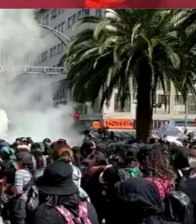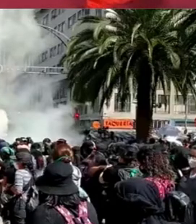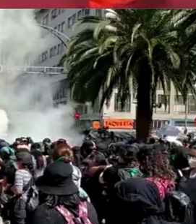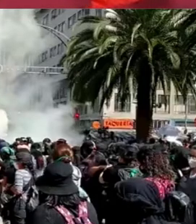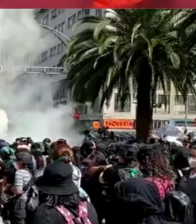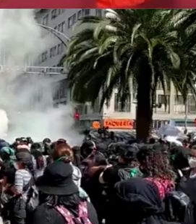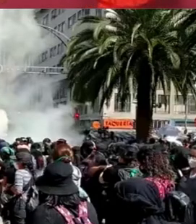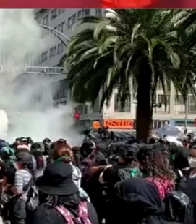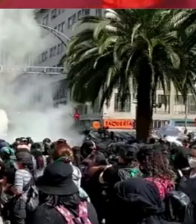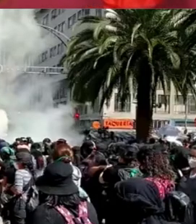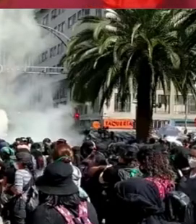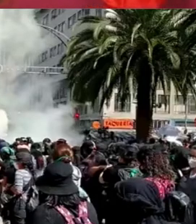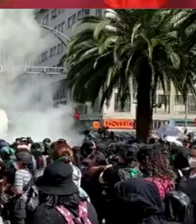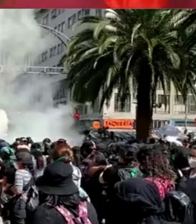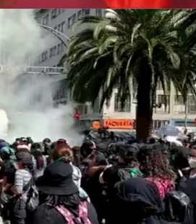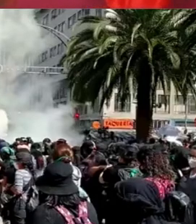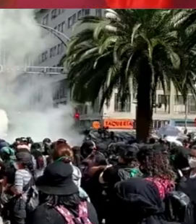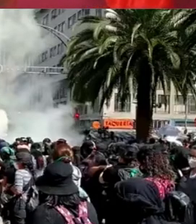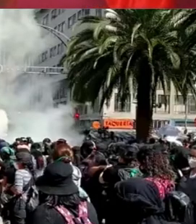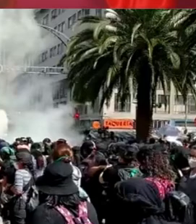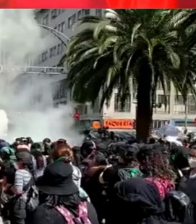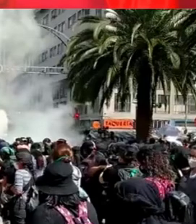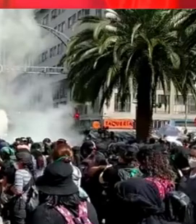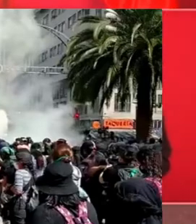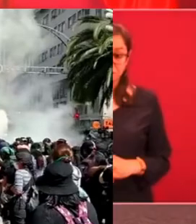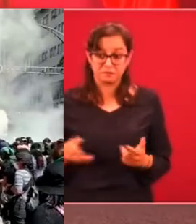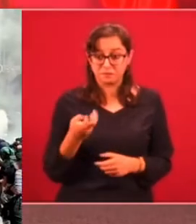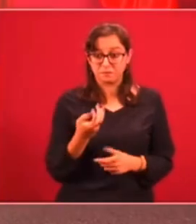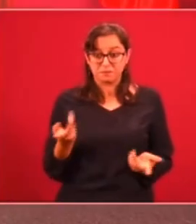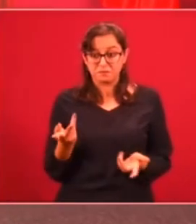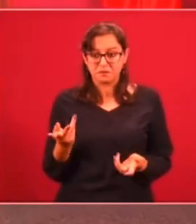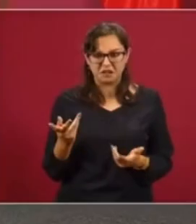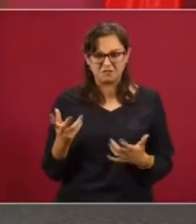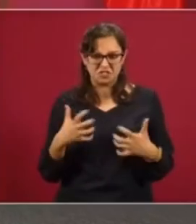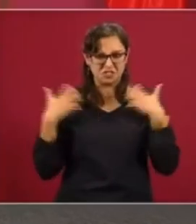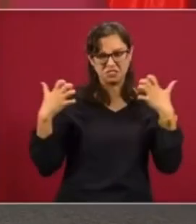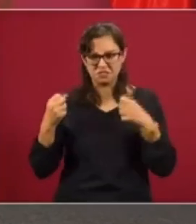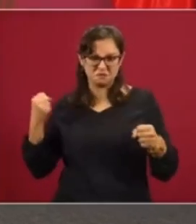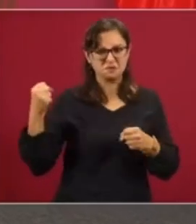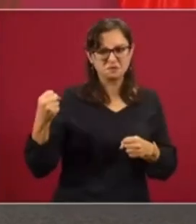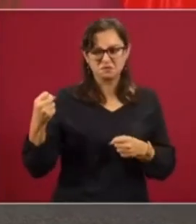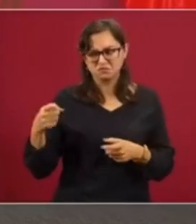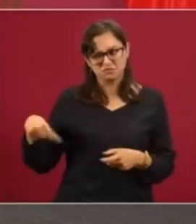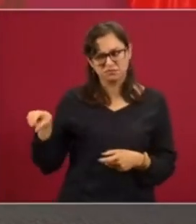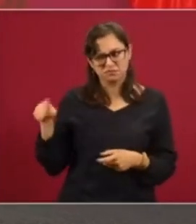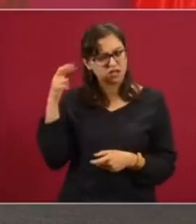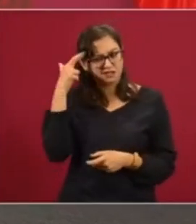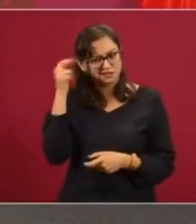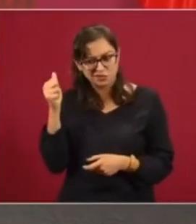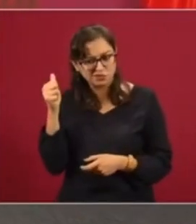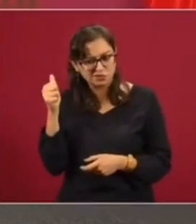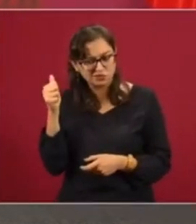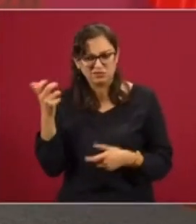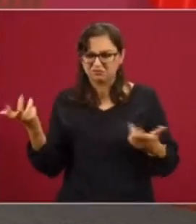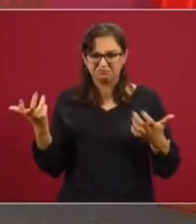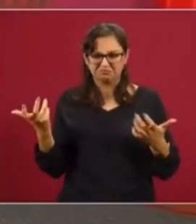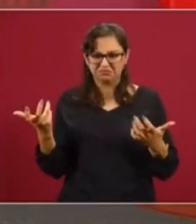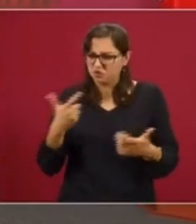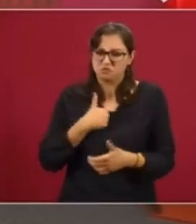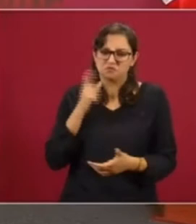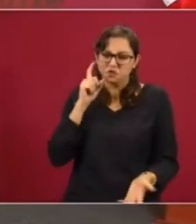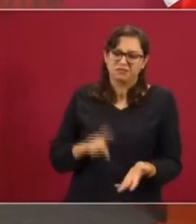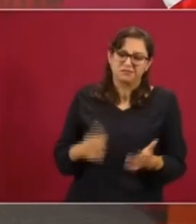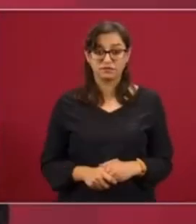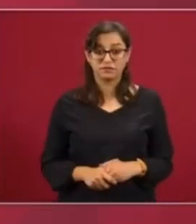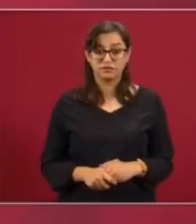violencia. O sea, recurren a la fuerza los que no tienen la razón. No creo en la fuerza bruta. Soy